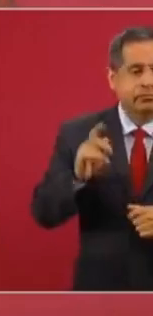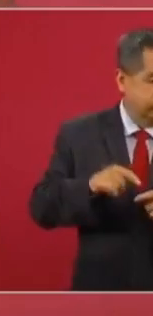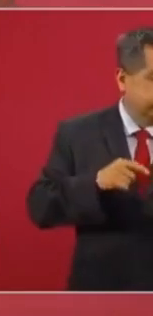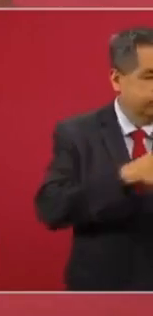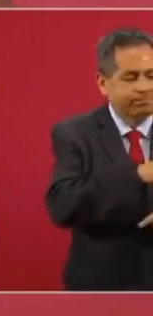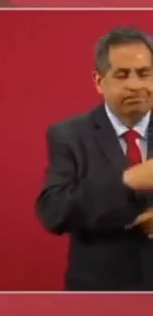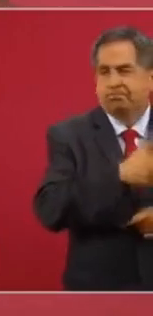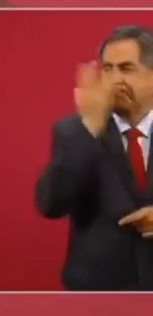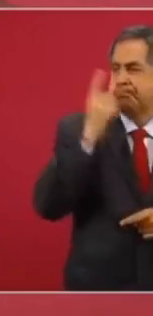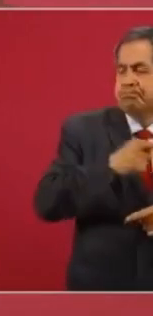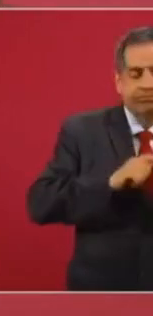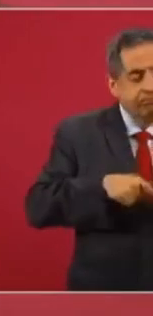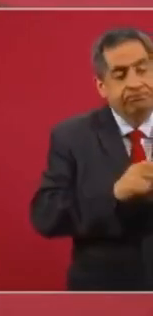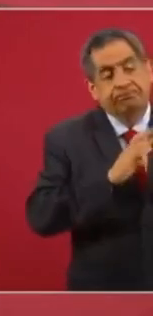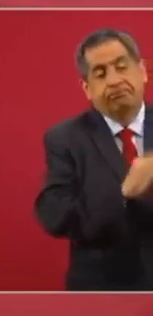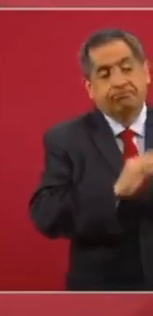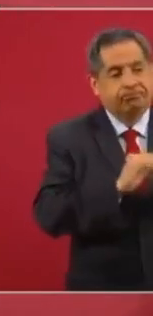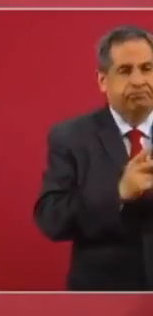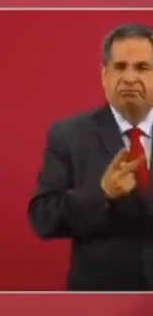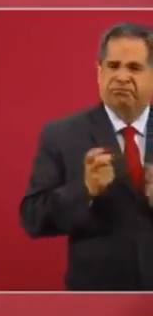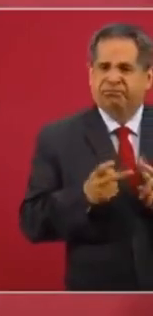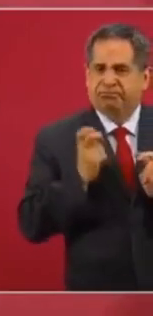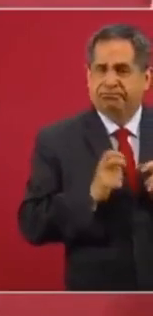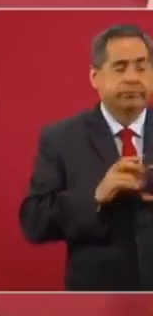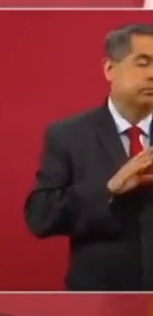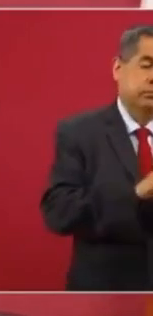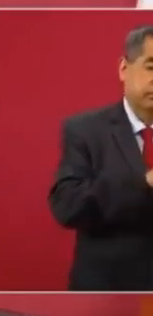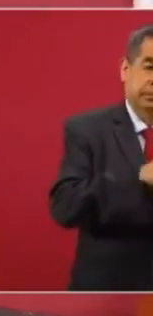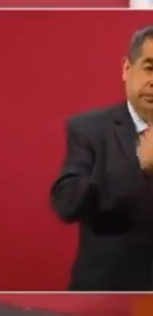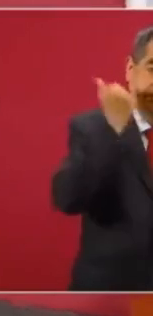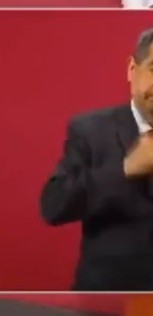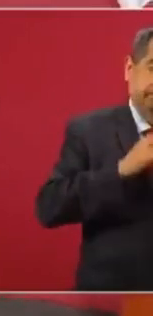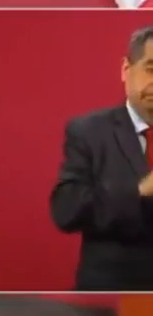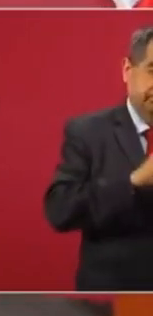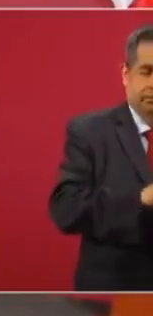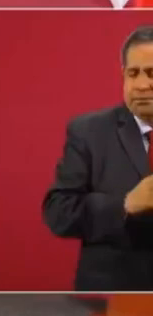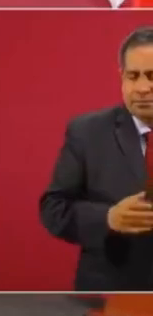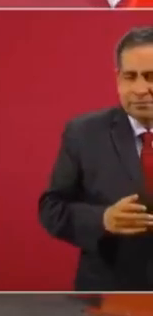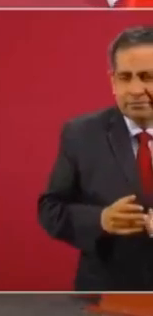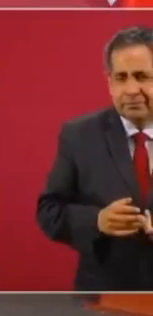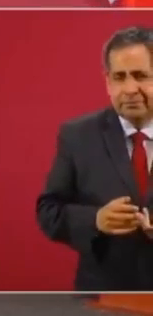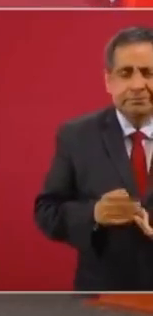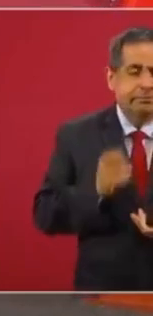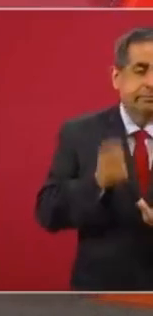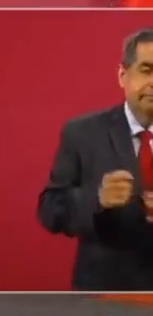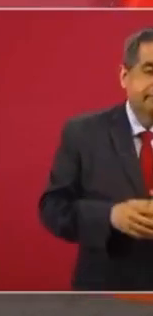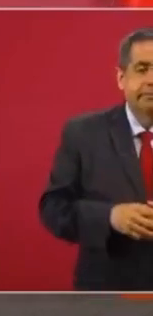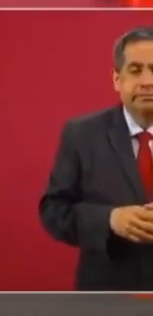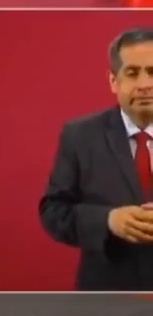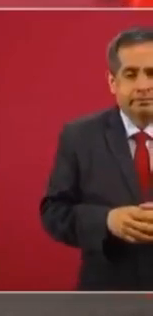civilizan, porque los pueblos colonizados, según la